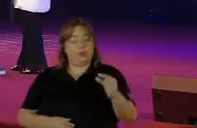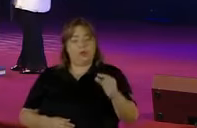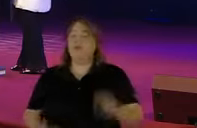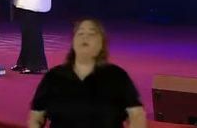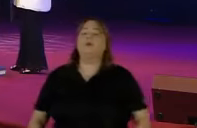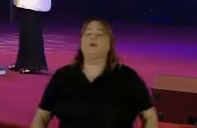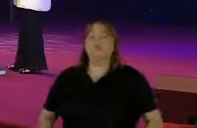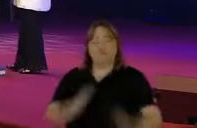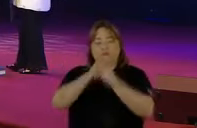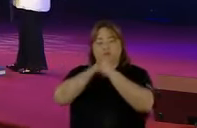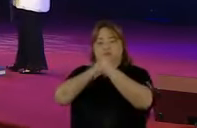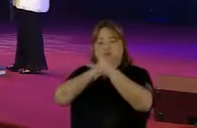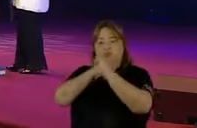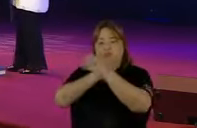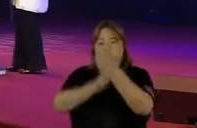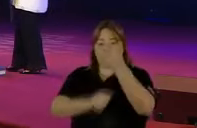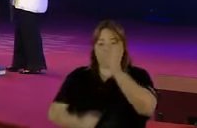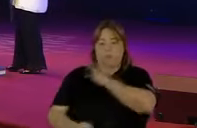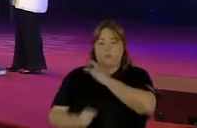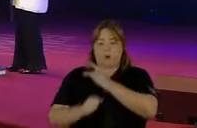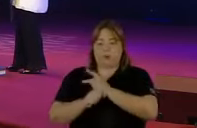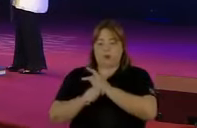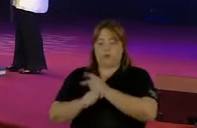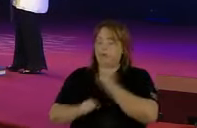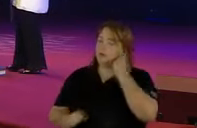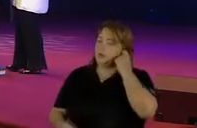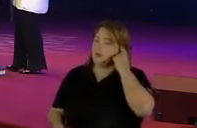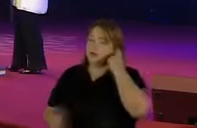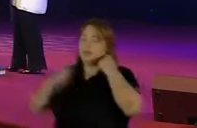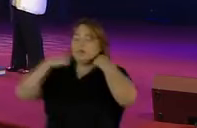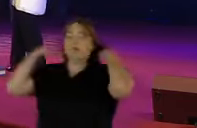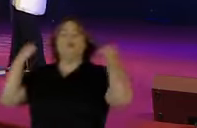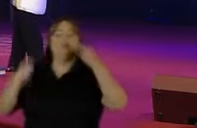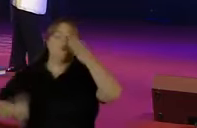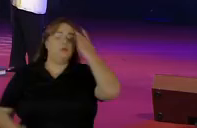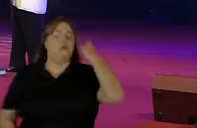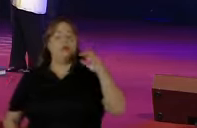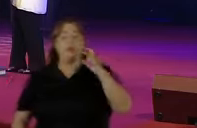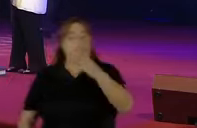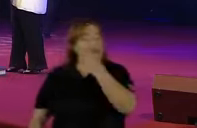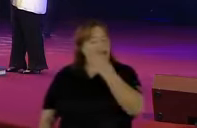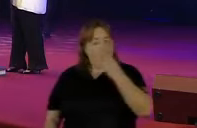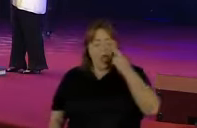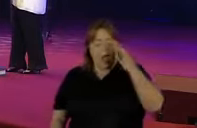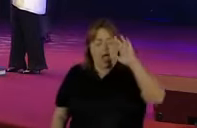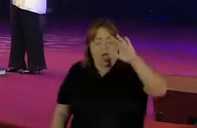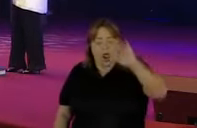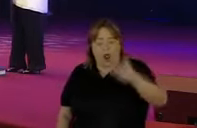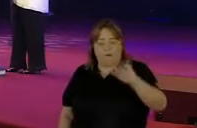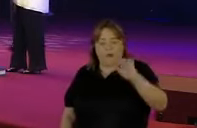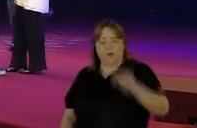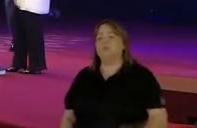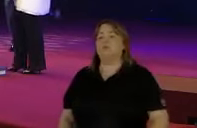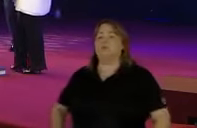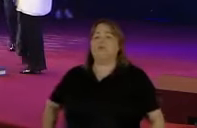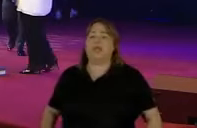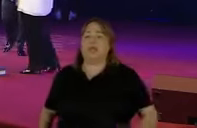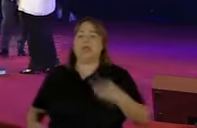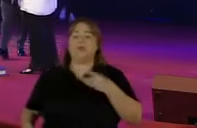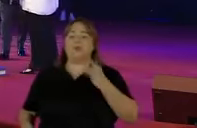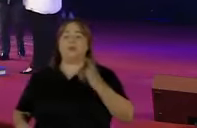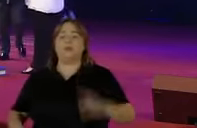que hacer. Amén. Ahí está, el de Rafa está en pantalla, pero él le gusta hacerlo en vivo y a todo